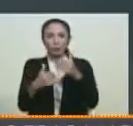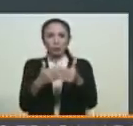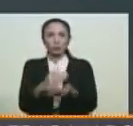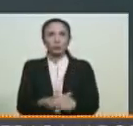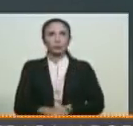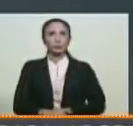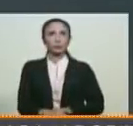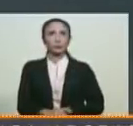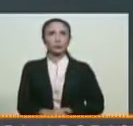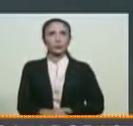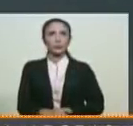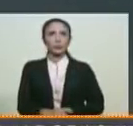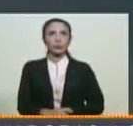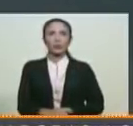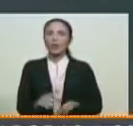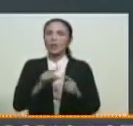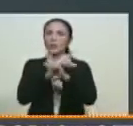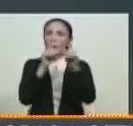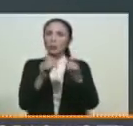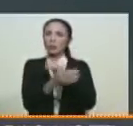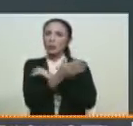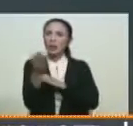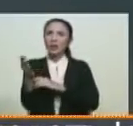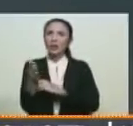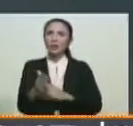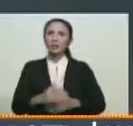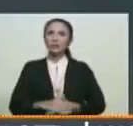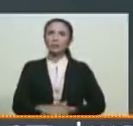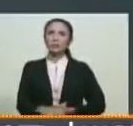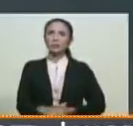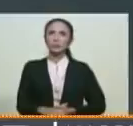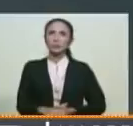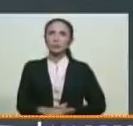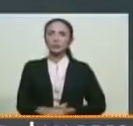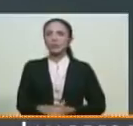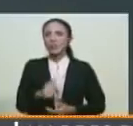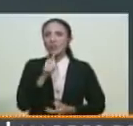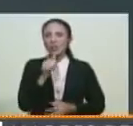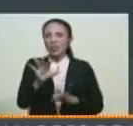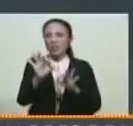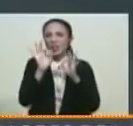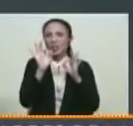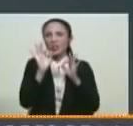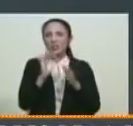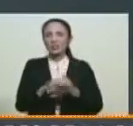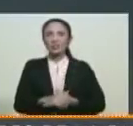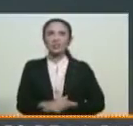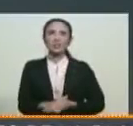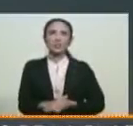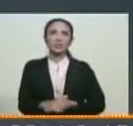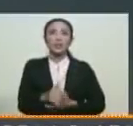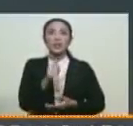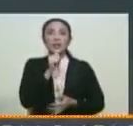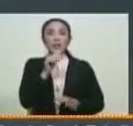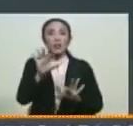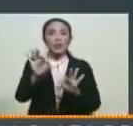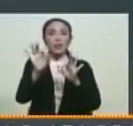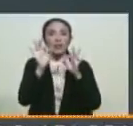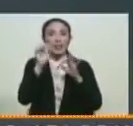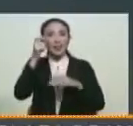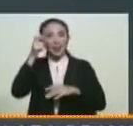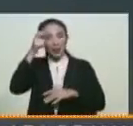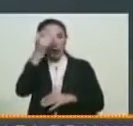Y yo le pregunto al pueblo de Venezuela, ¿quién elige el presidente de la República en Venezuela? ¿Quién lo